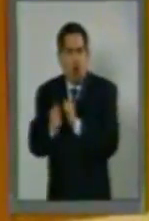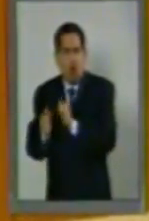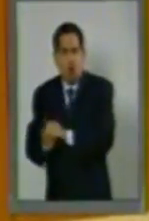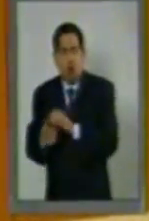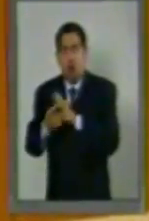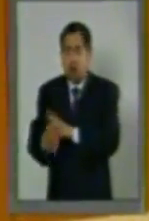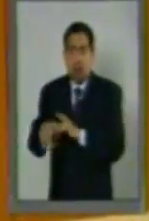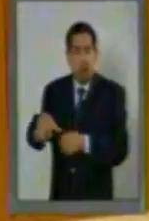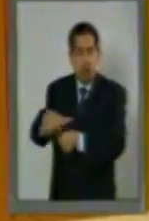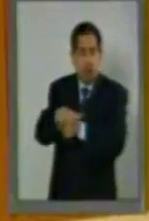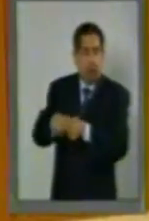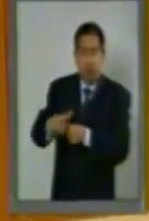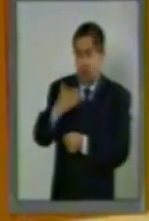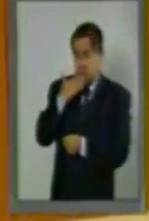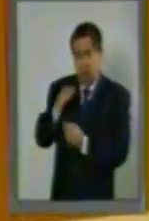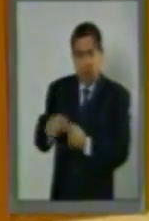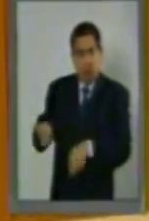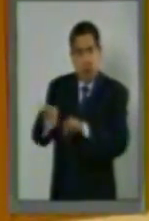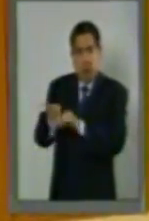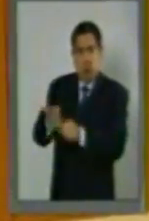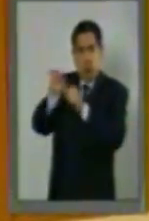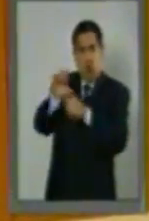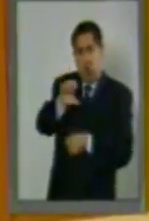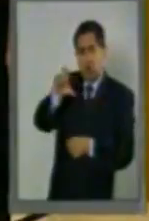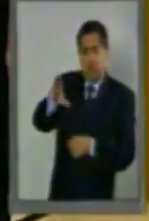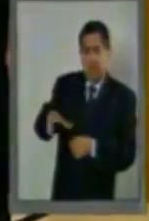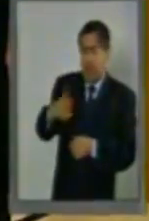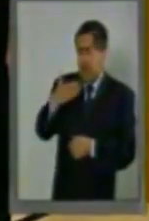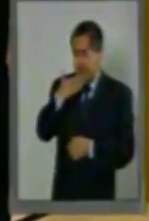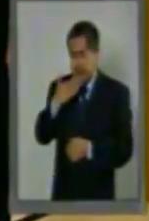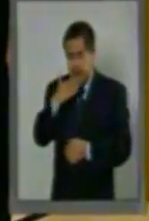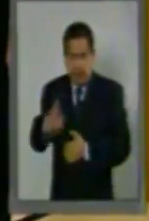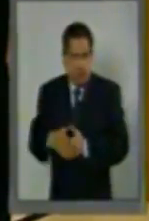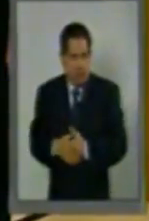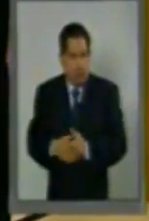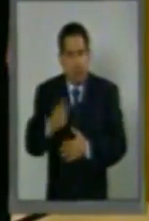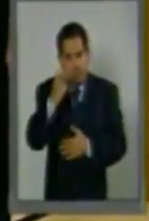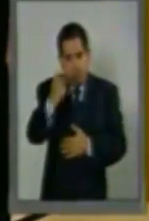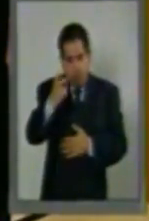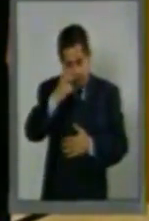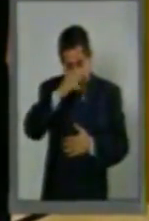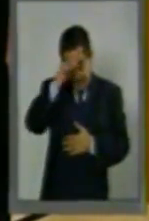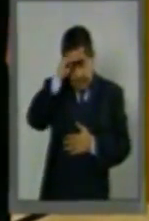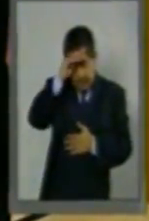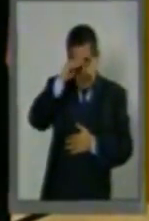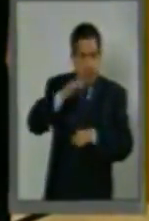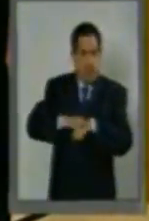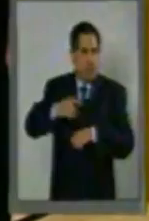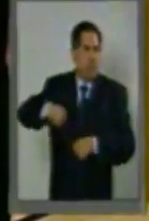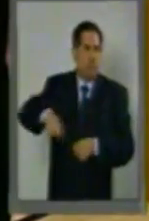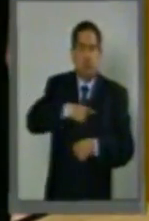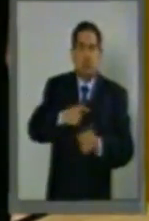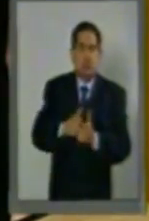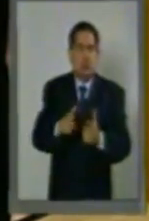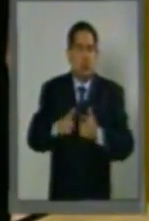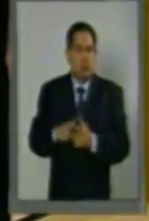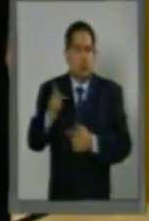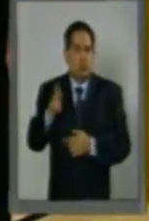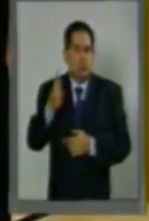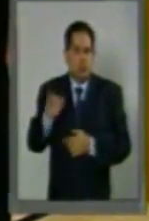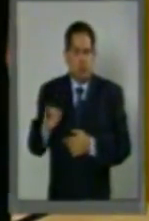socio regional de gran relevancia como Costa Rica. Por estas razones, los senadores del Grupo Parlamentario del